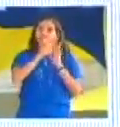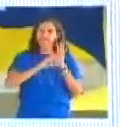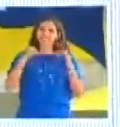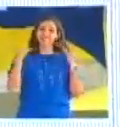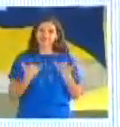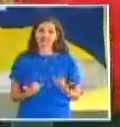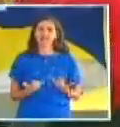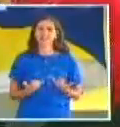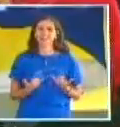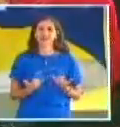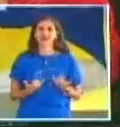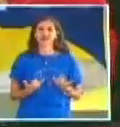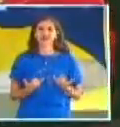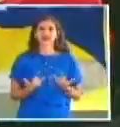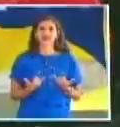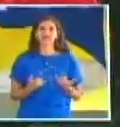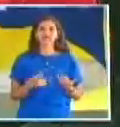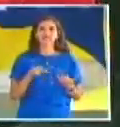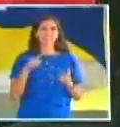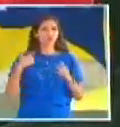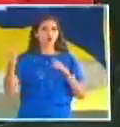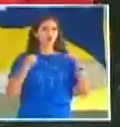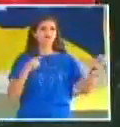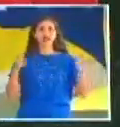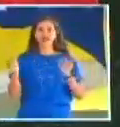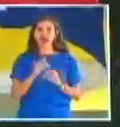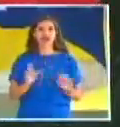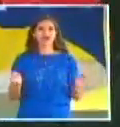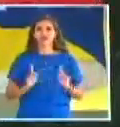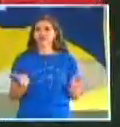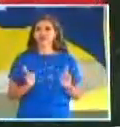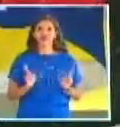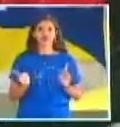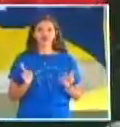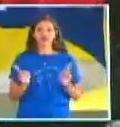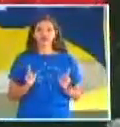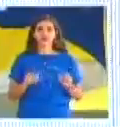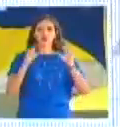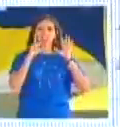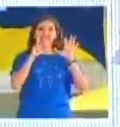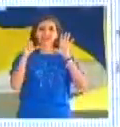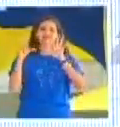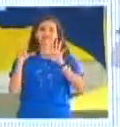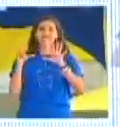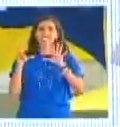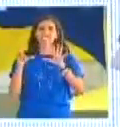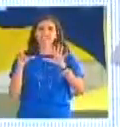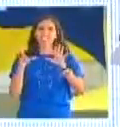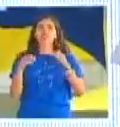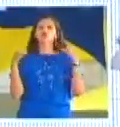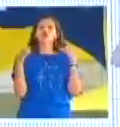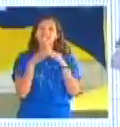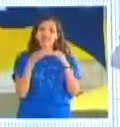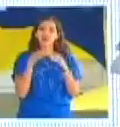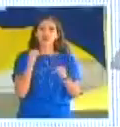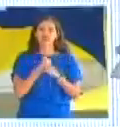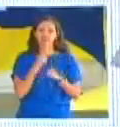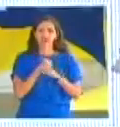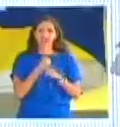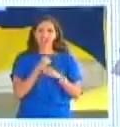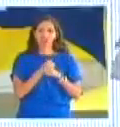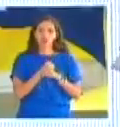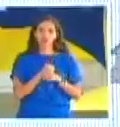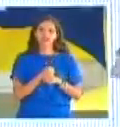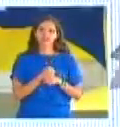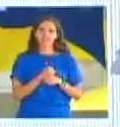ya. Ninguno se retira. Todos los 77 quedan en un equipo de trabajo,